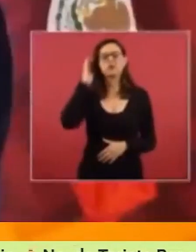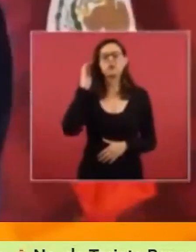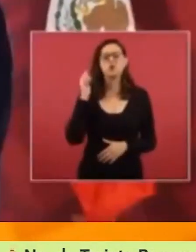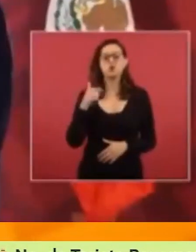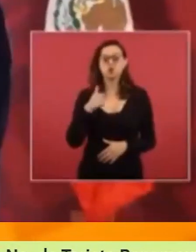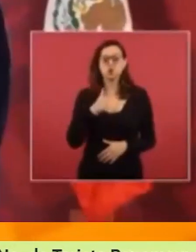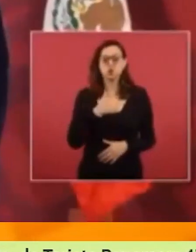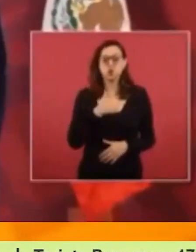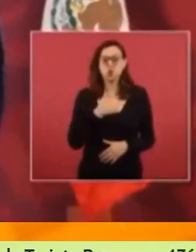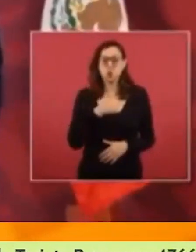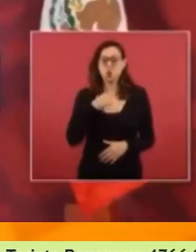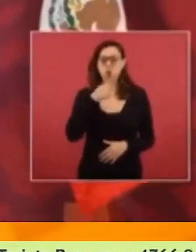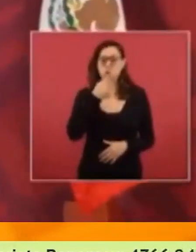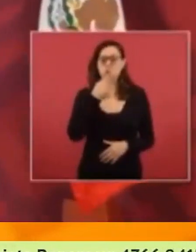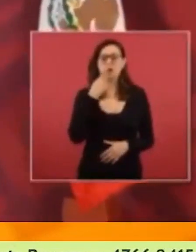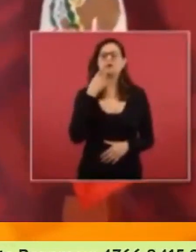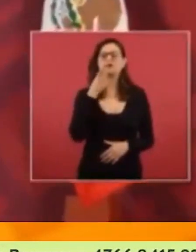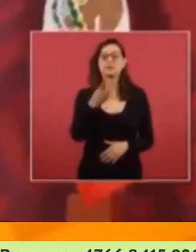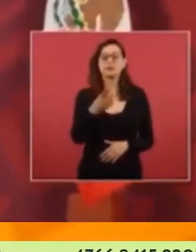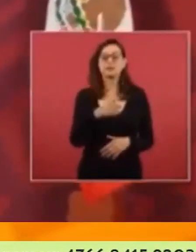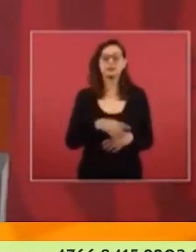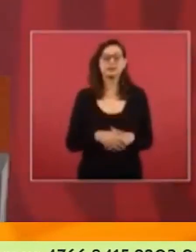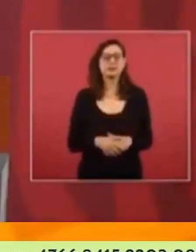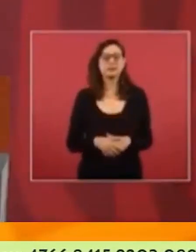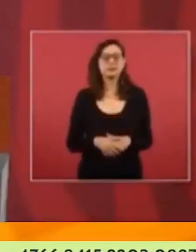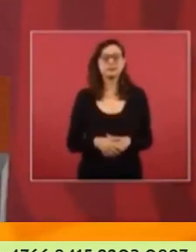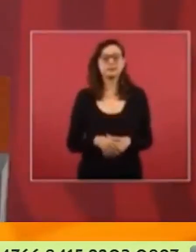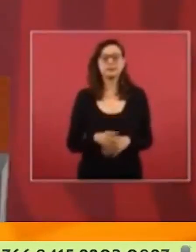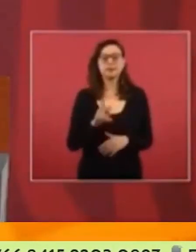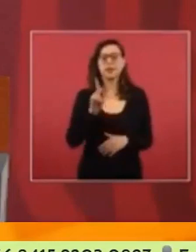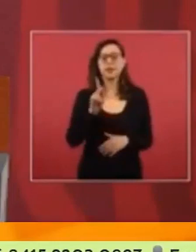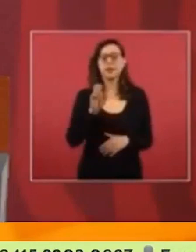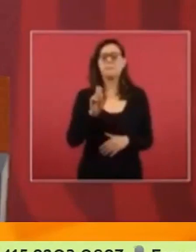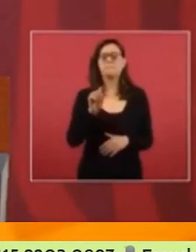un abrazo a Petro.